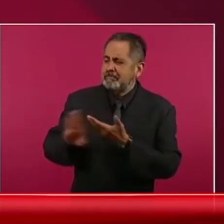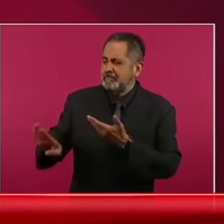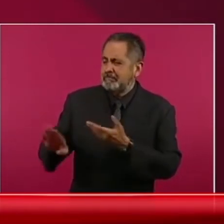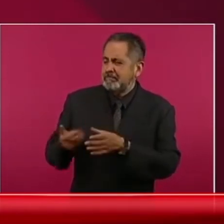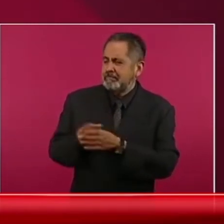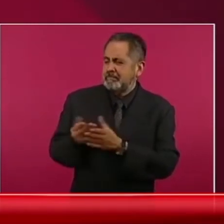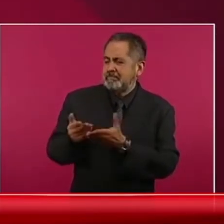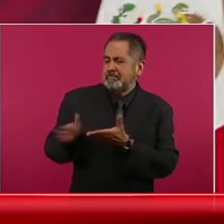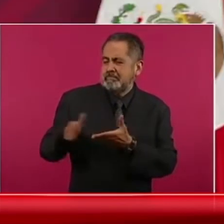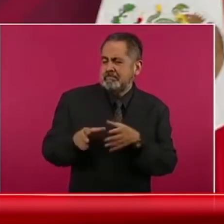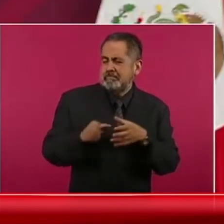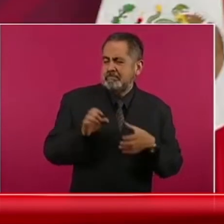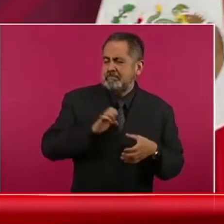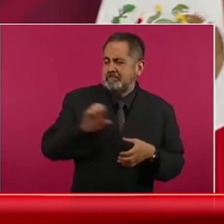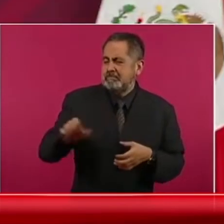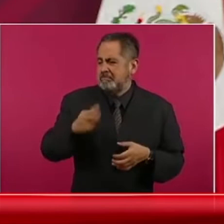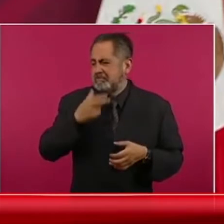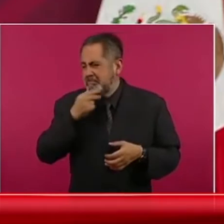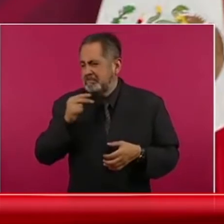xenofóbicos,